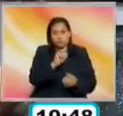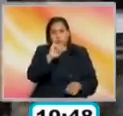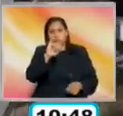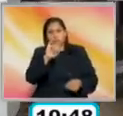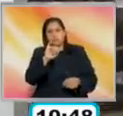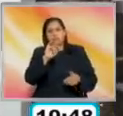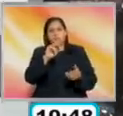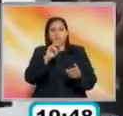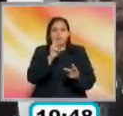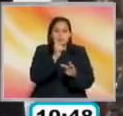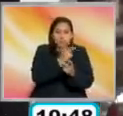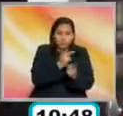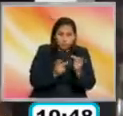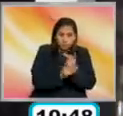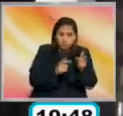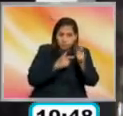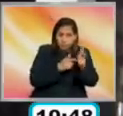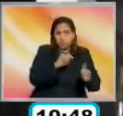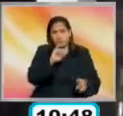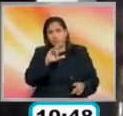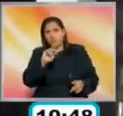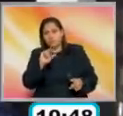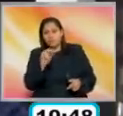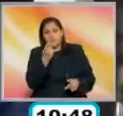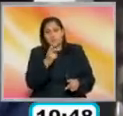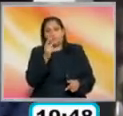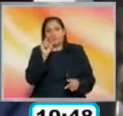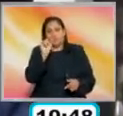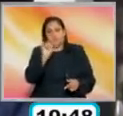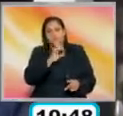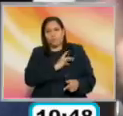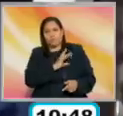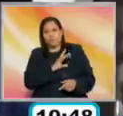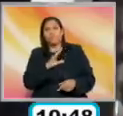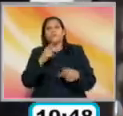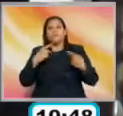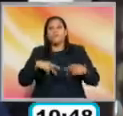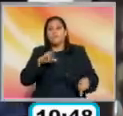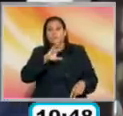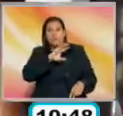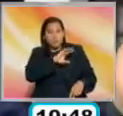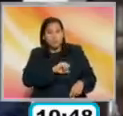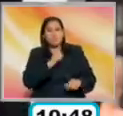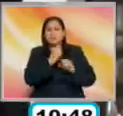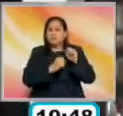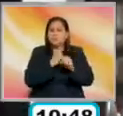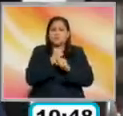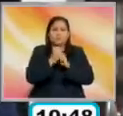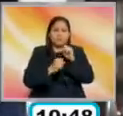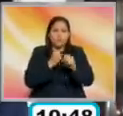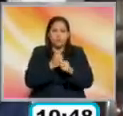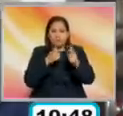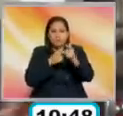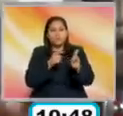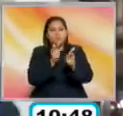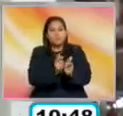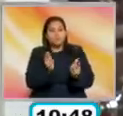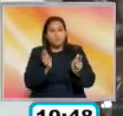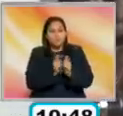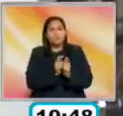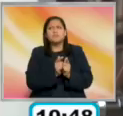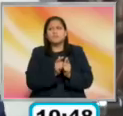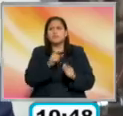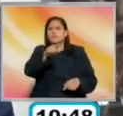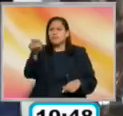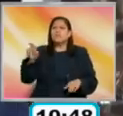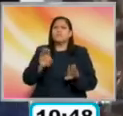el proyecto o no, ese era nuestro miedo, que los fans que ya llevan años siguiendo al grupo, cómo lo iban a